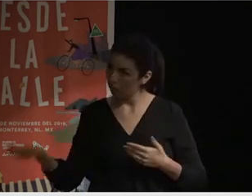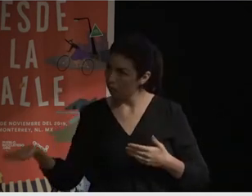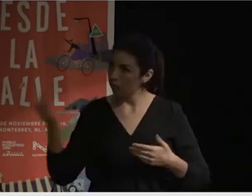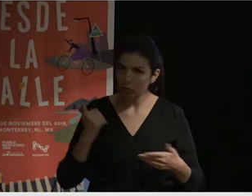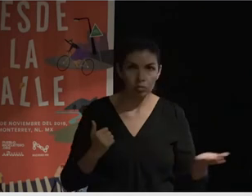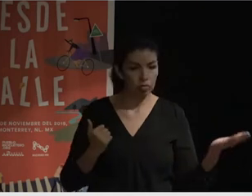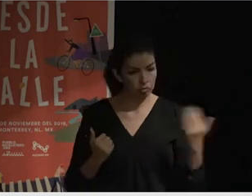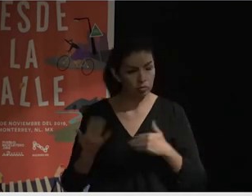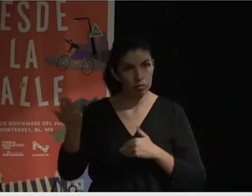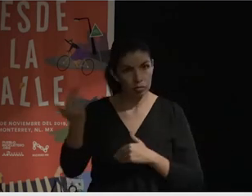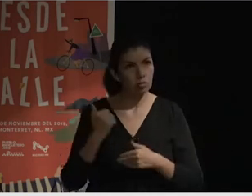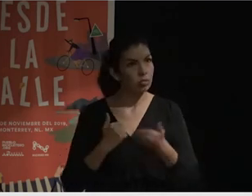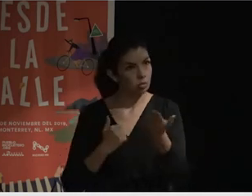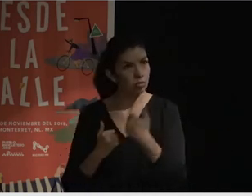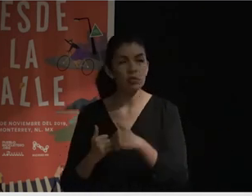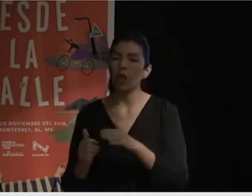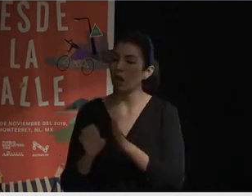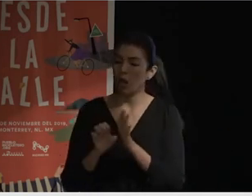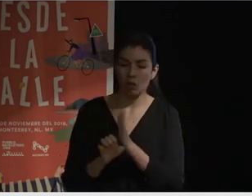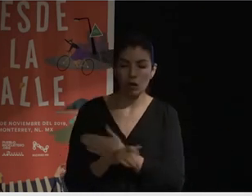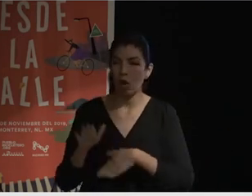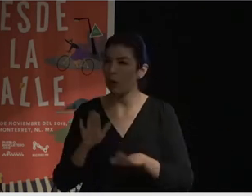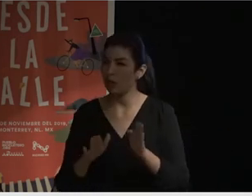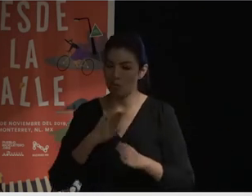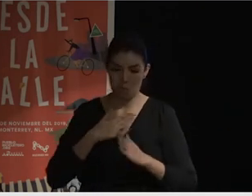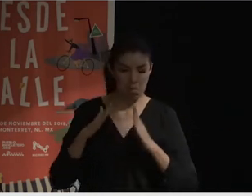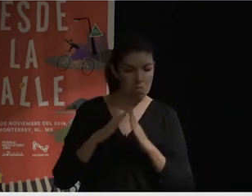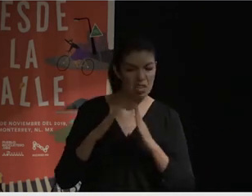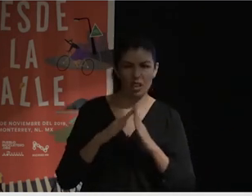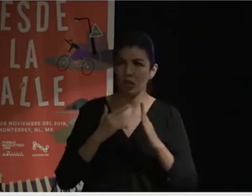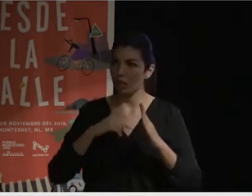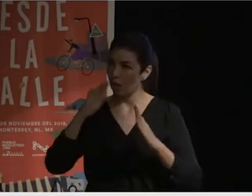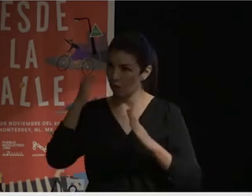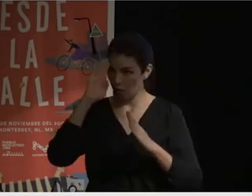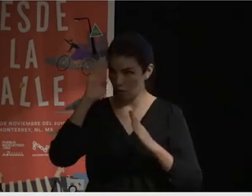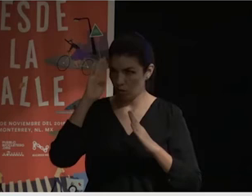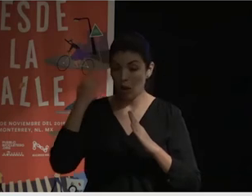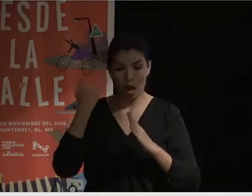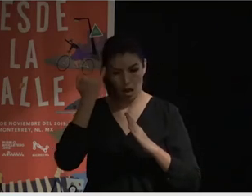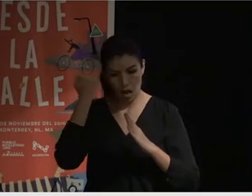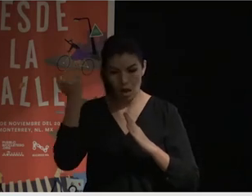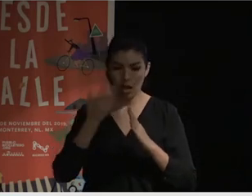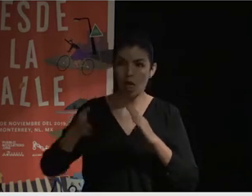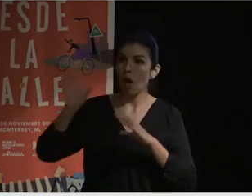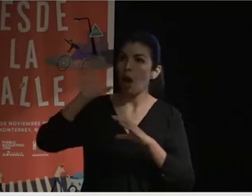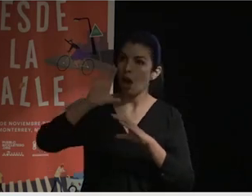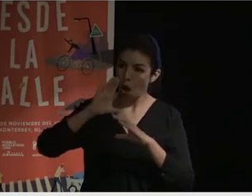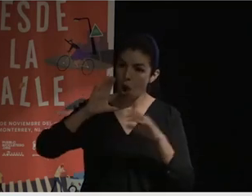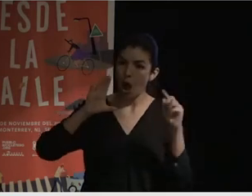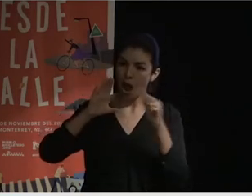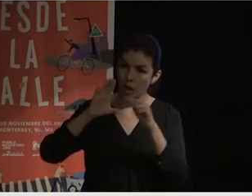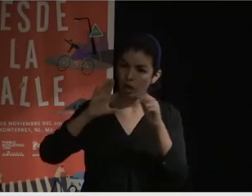piso y lo pongo en renta para los estudiantes de la UNAM y tal, en las colonias populares, esa es una como forma de